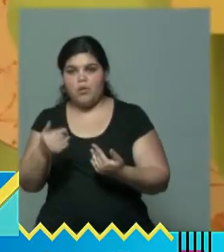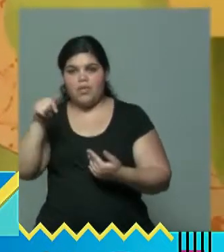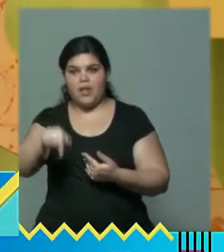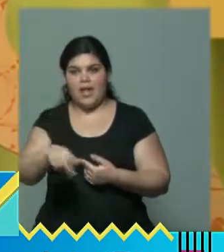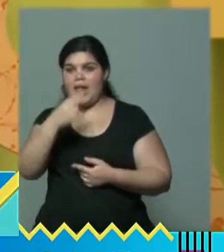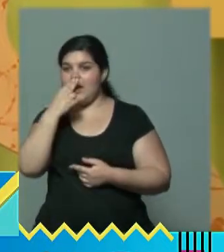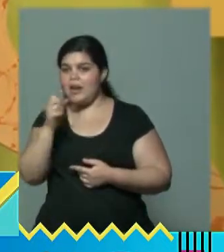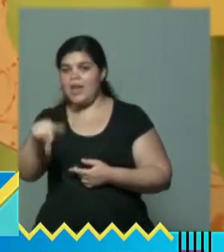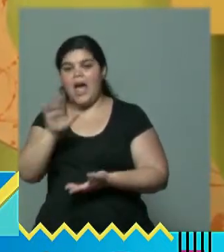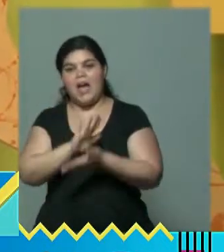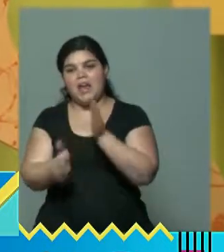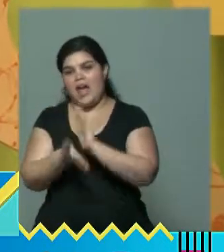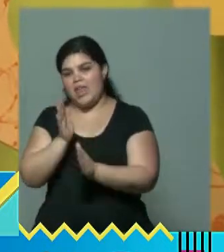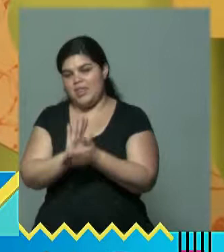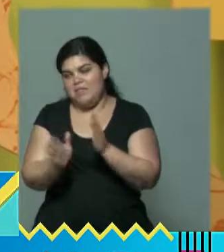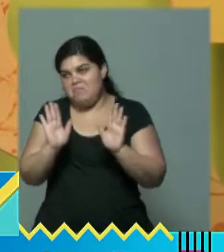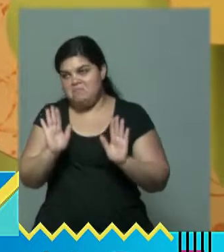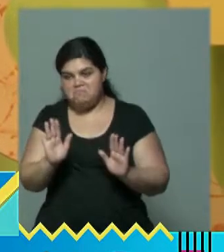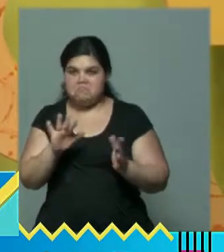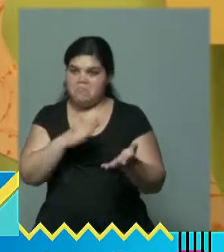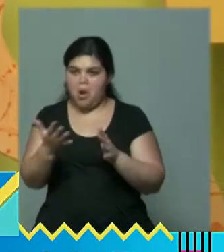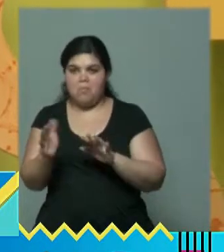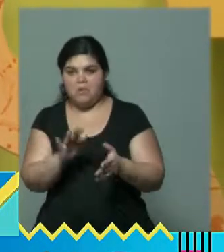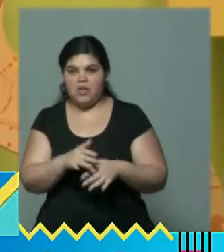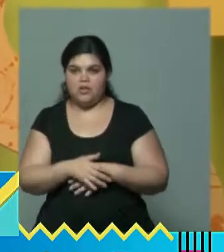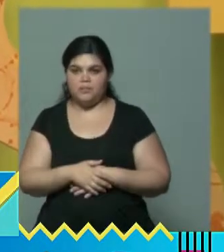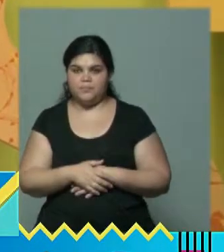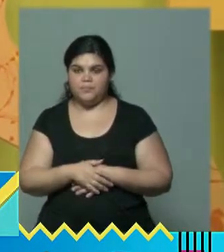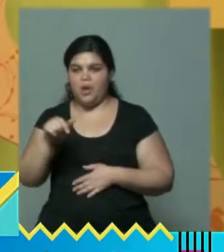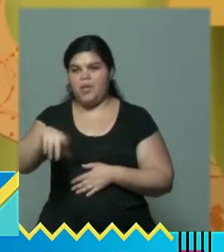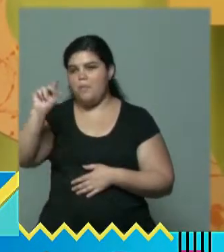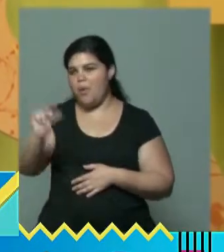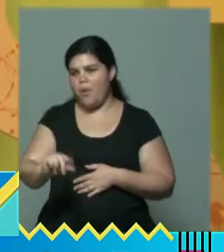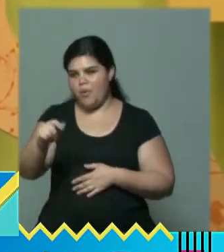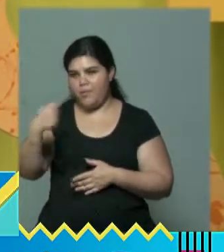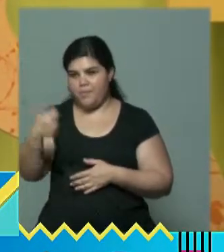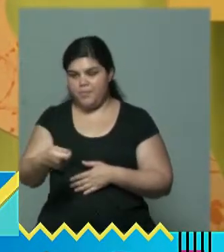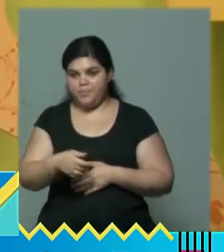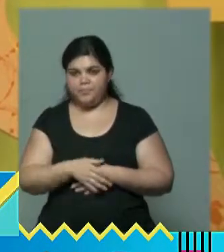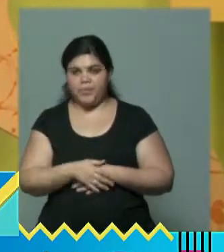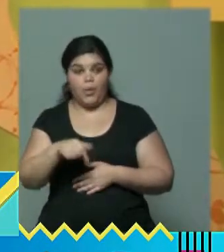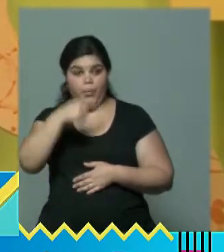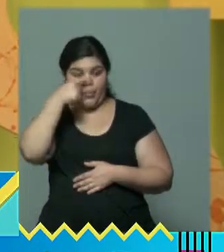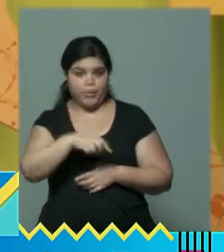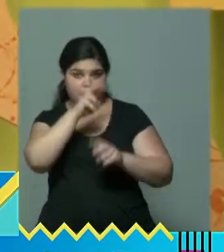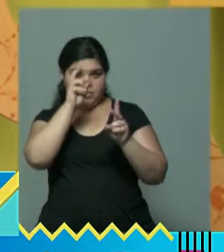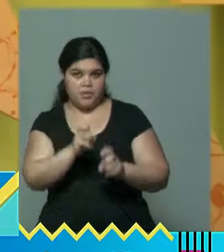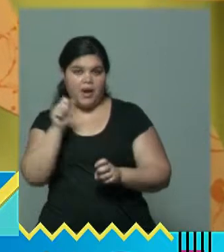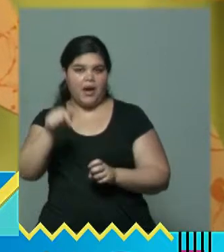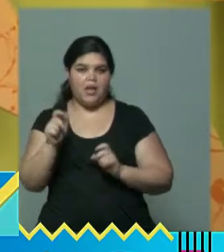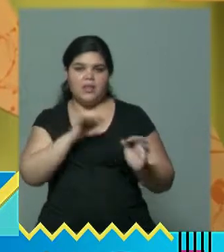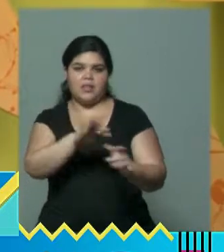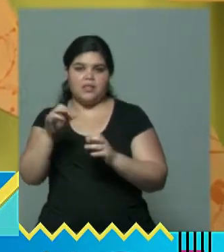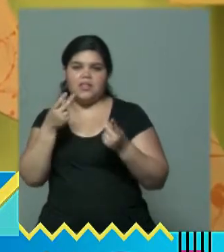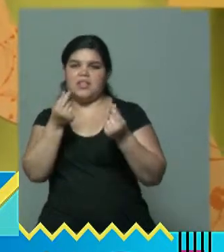comillas, gratis o a partir de una cuestión amortizada. Claro. Bien. Y el último tema, déjame te cuento, salió el tema acá de la discusión de la